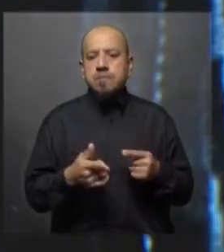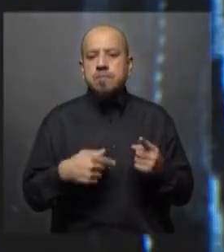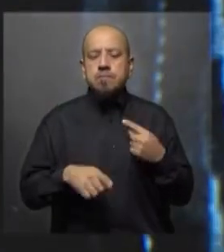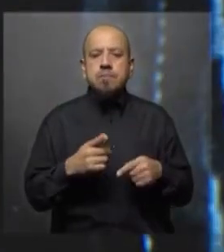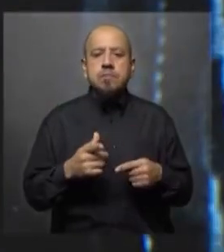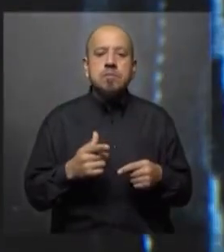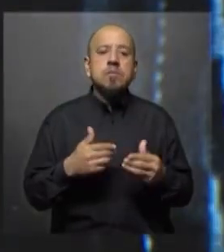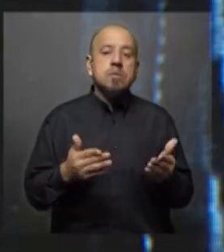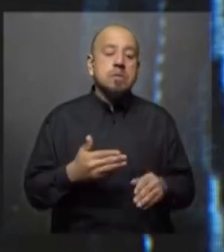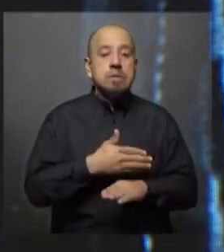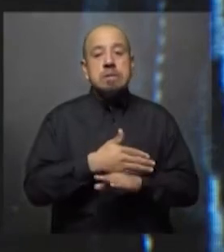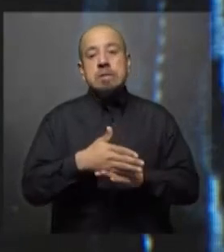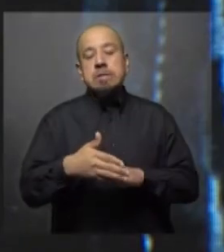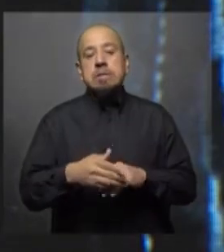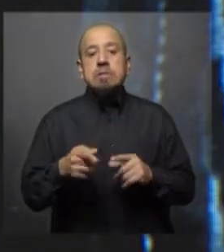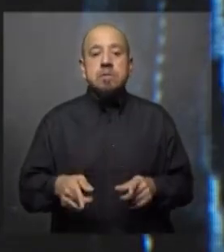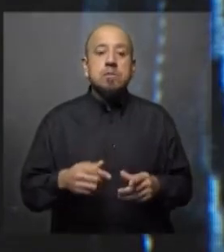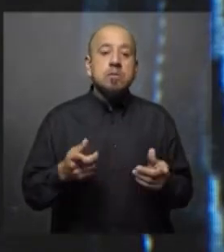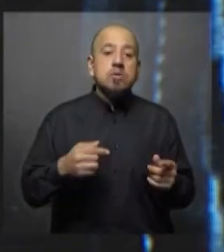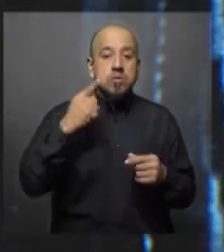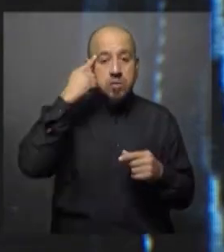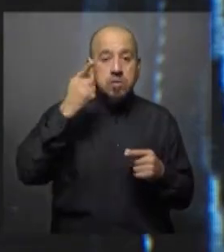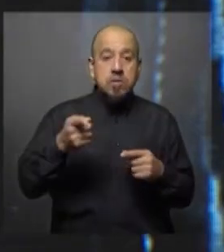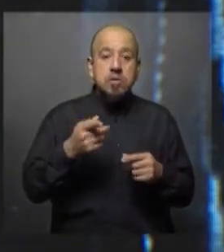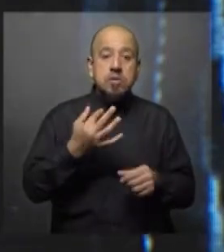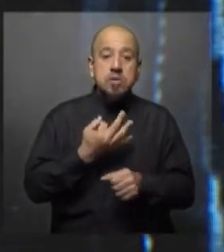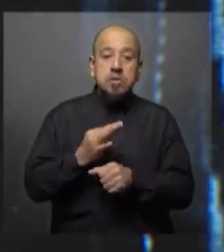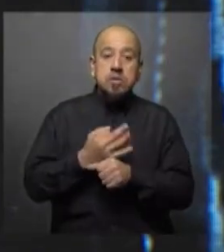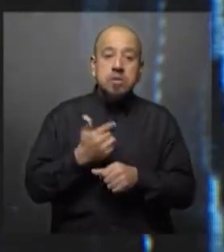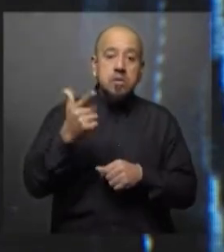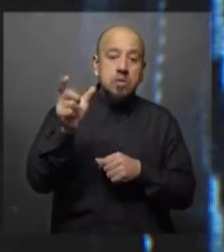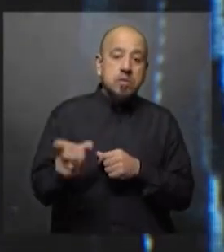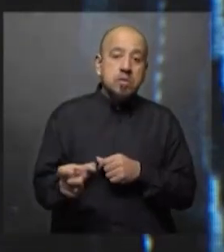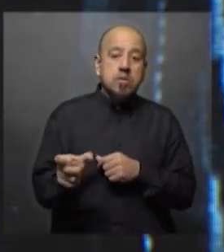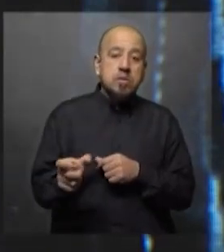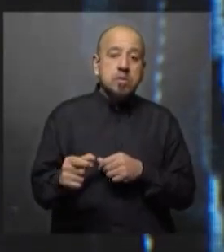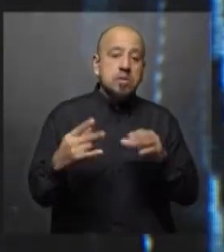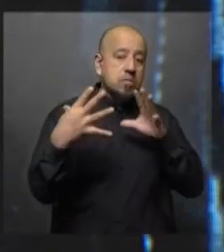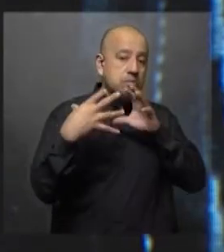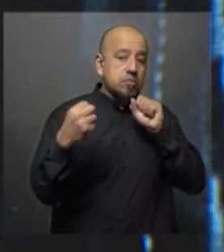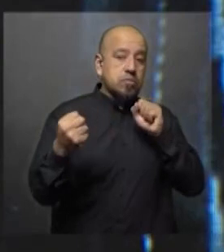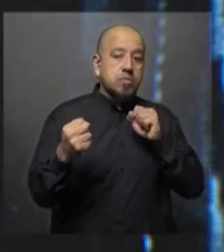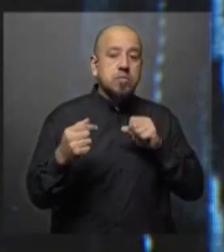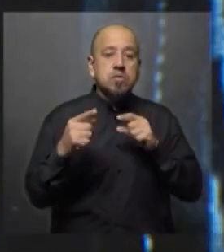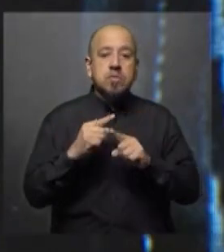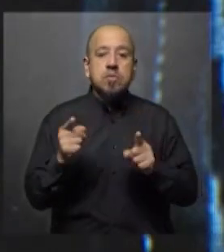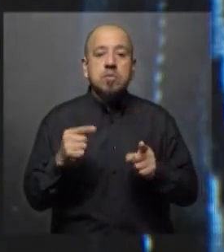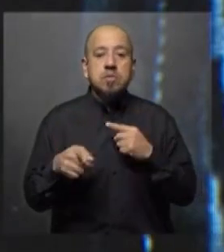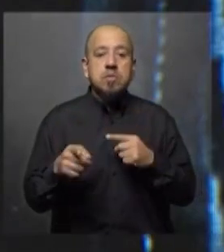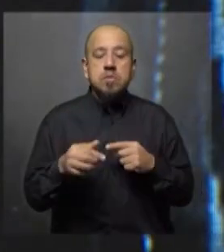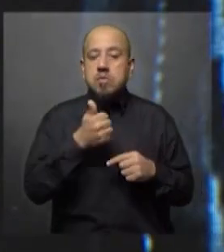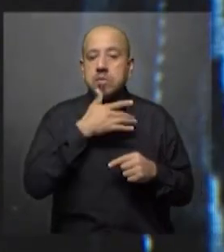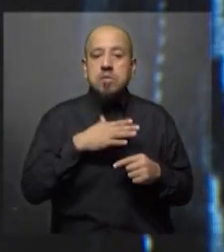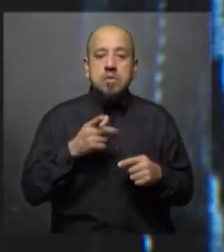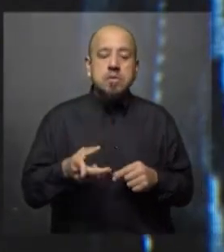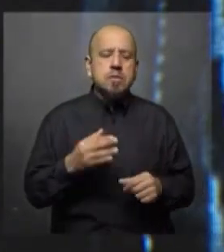nefastos que se tienen cuando lo que se piensa es que se va a formar a un otro a imagen y semejanza Sí eso esa historia